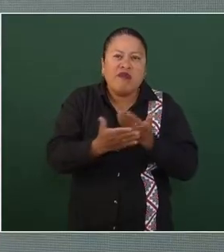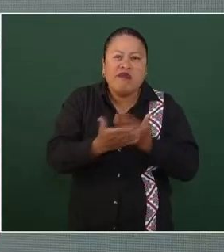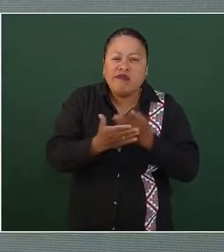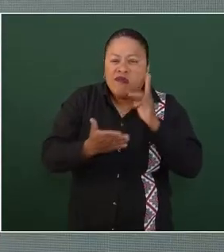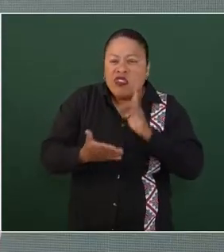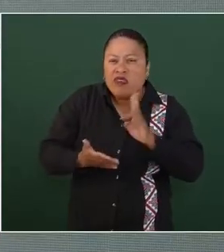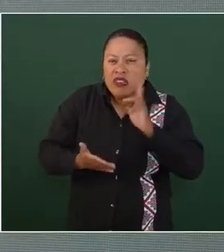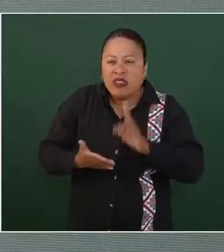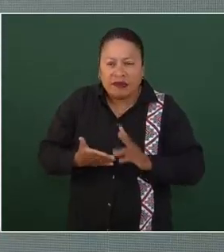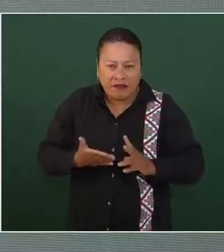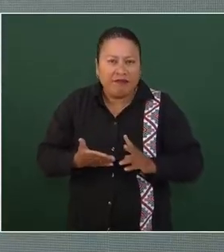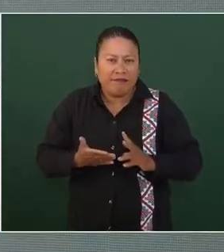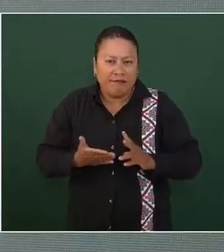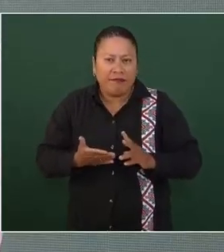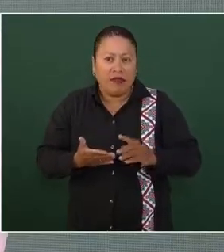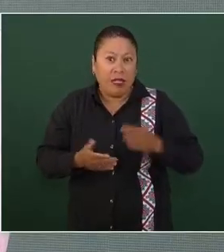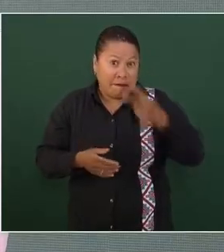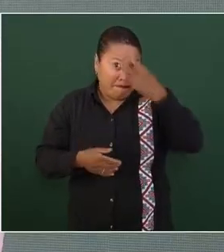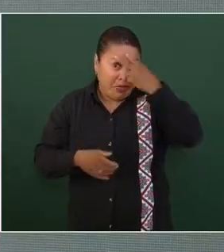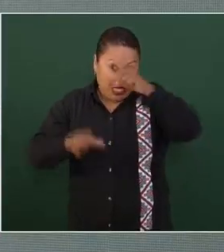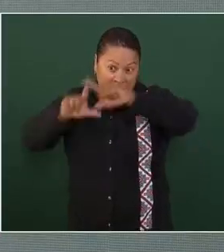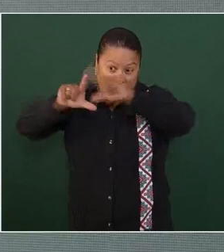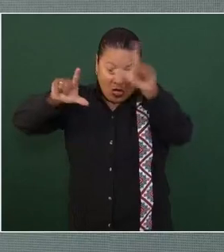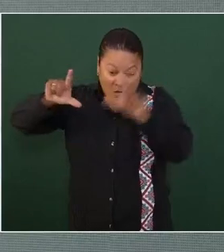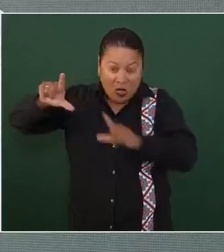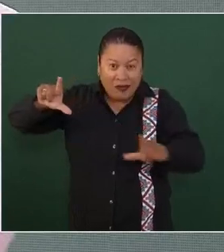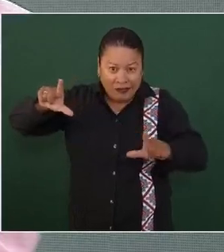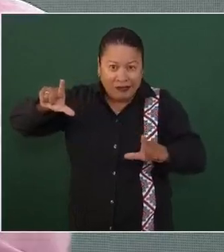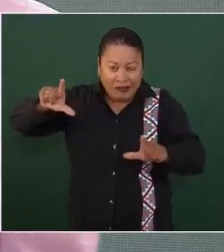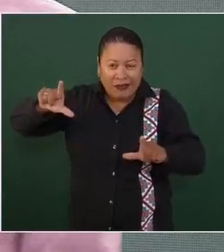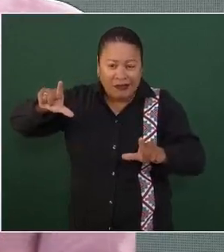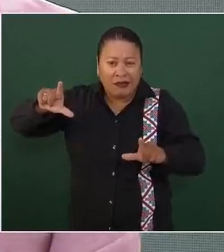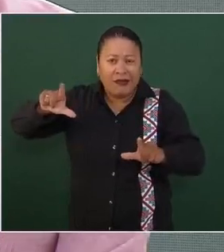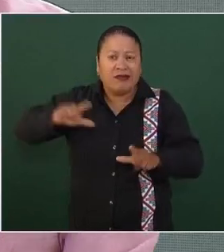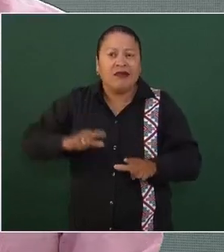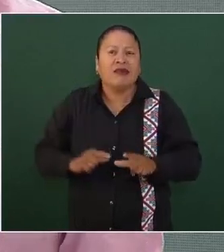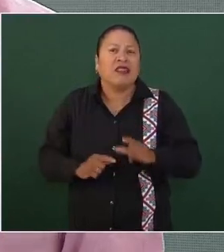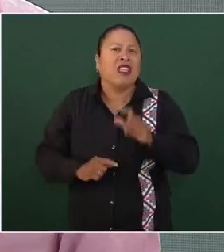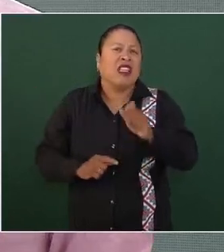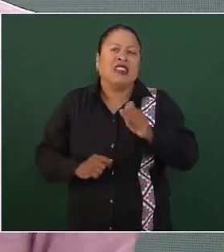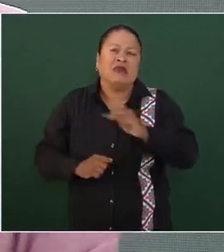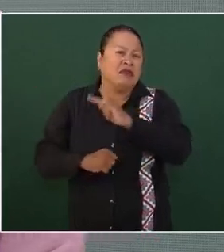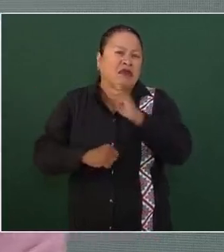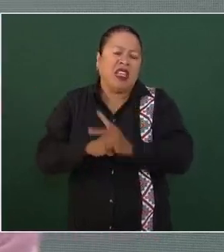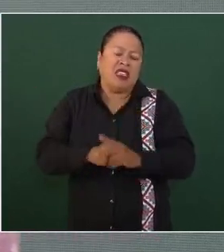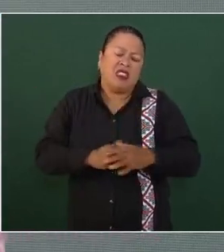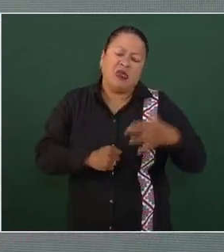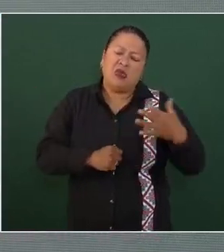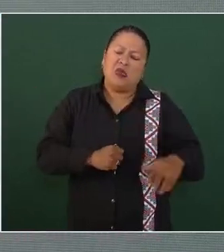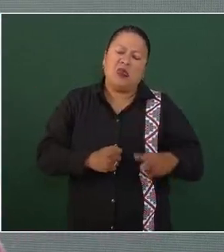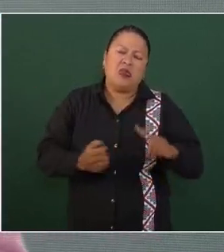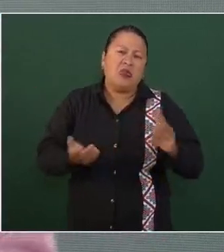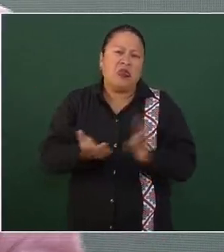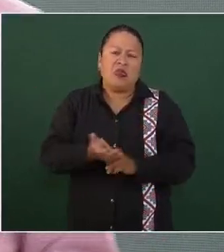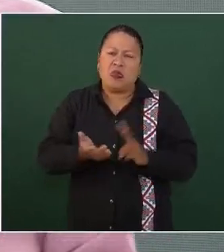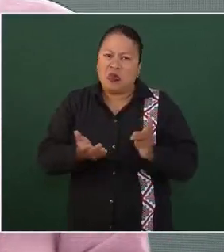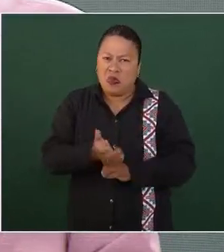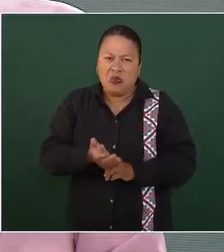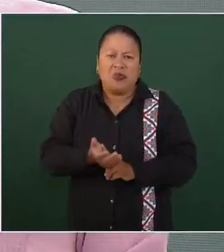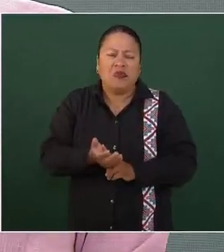de que México es un gran país porque